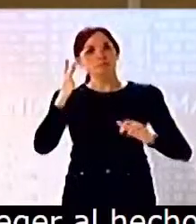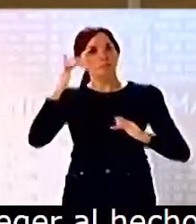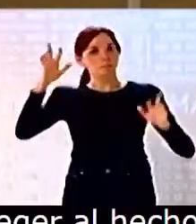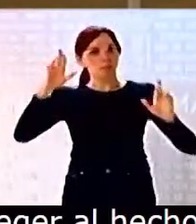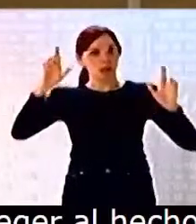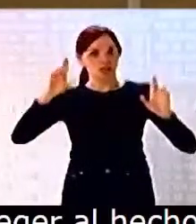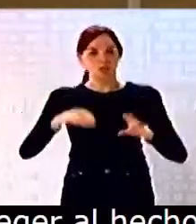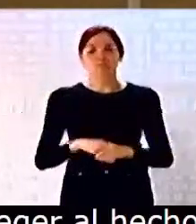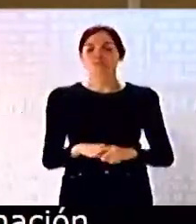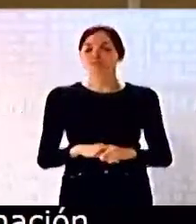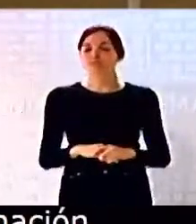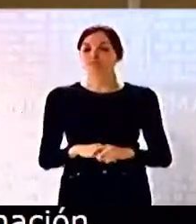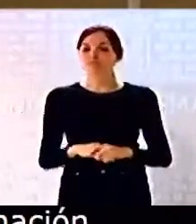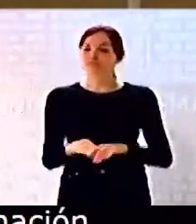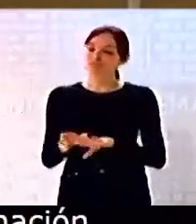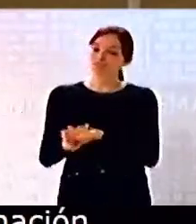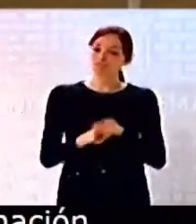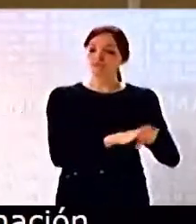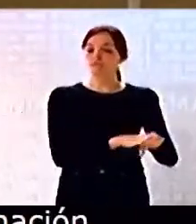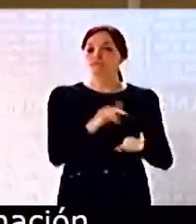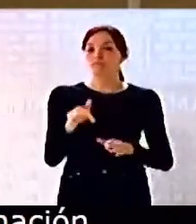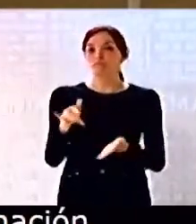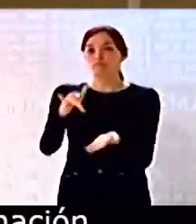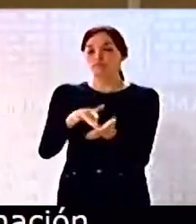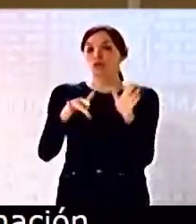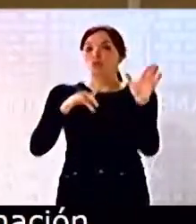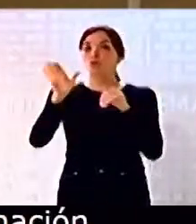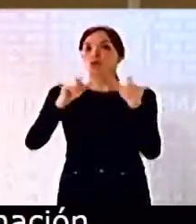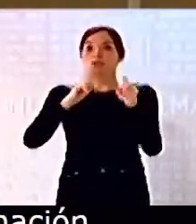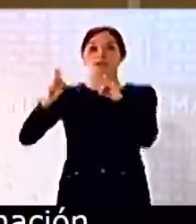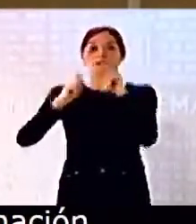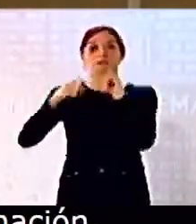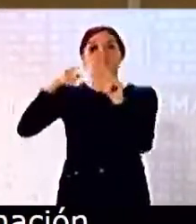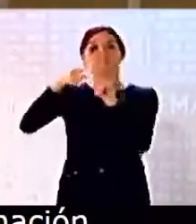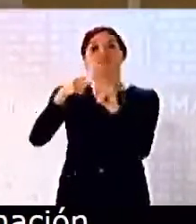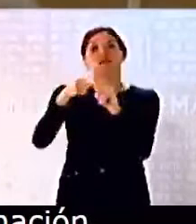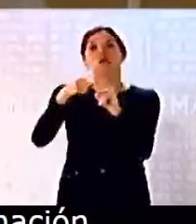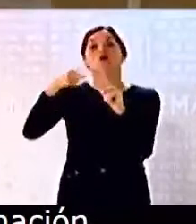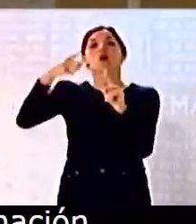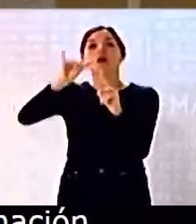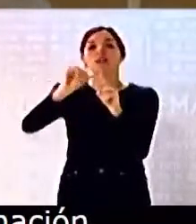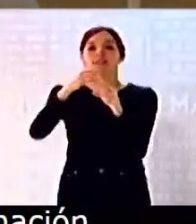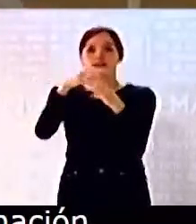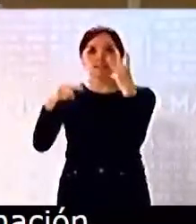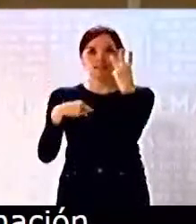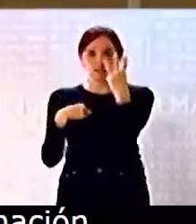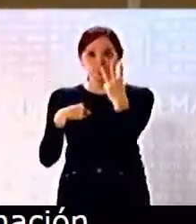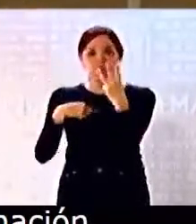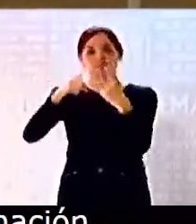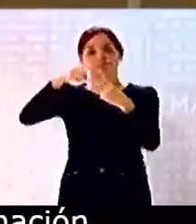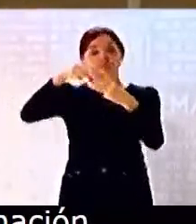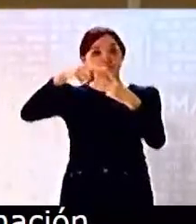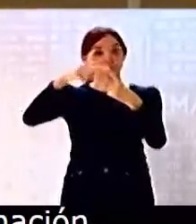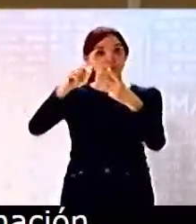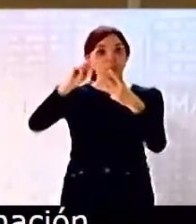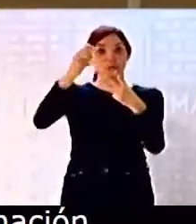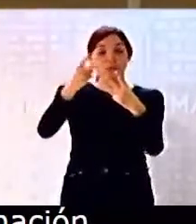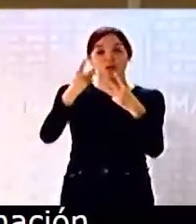El objetivo de la convocatoria de prensa es triple. En primer lugar, haremos un